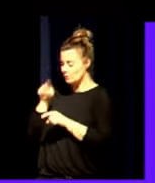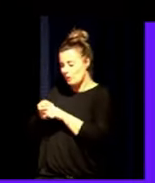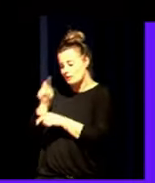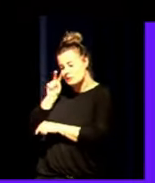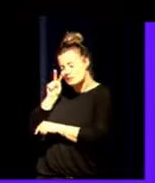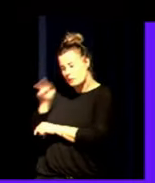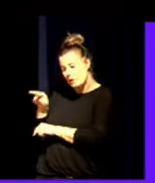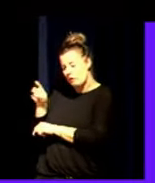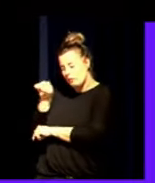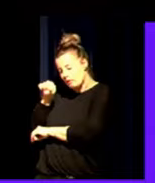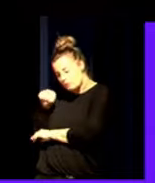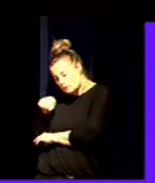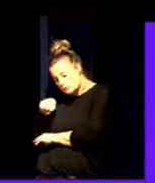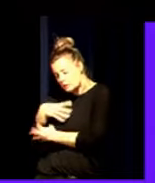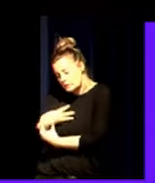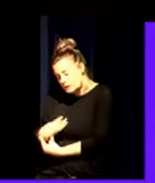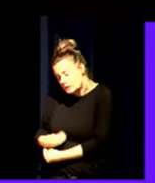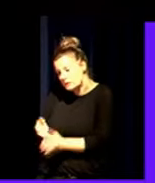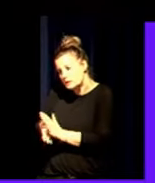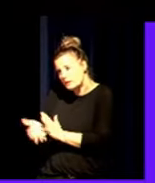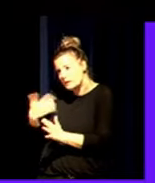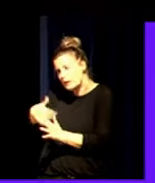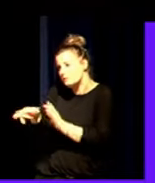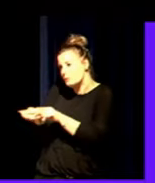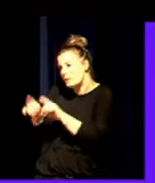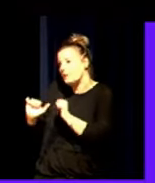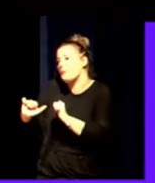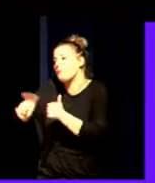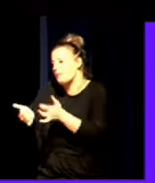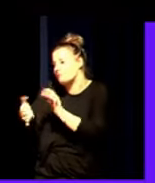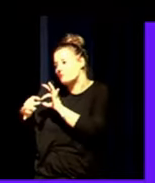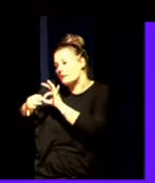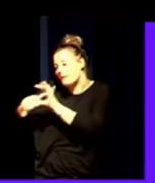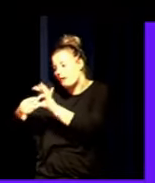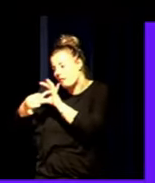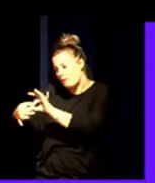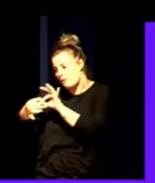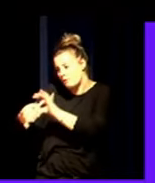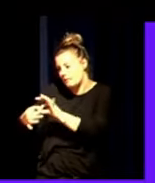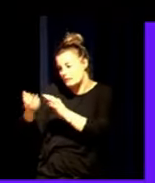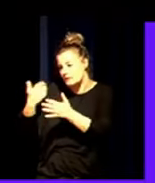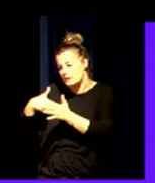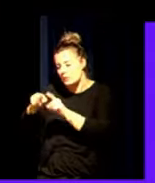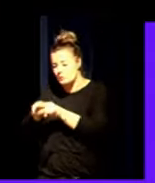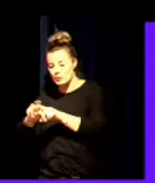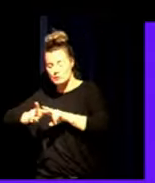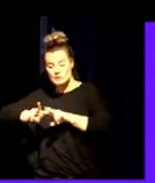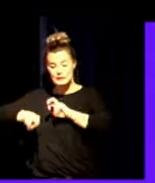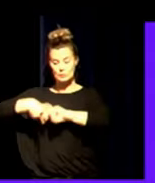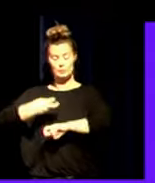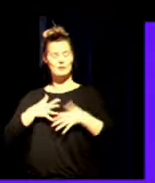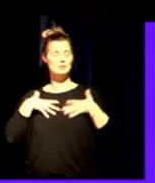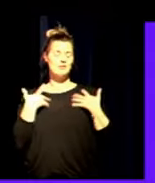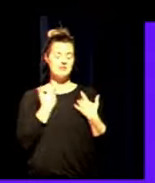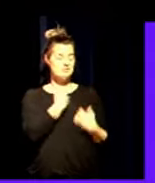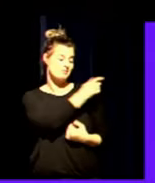más triste. Es una forma de establecer vínculo, es una forma de recuperar ilusión. Nadie me hace caso,